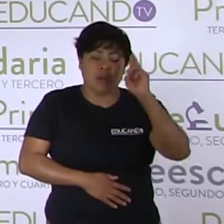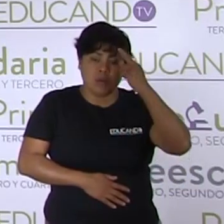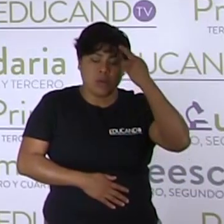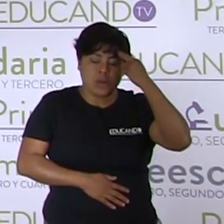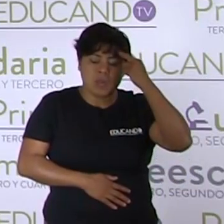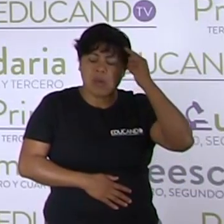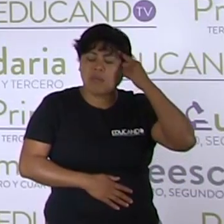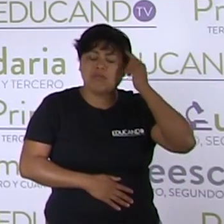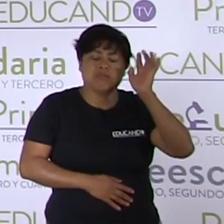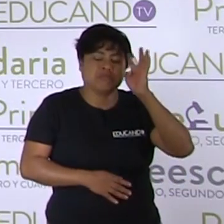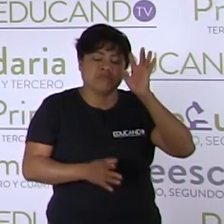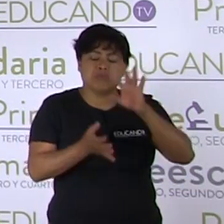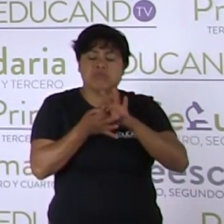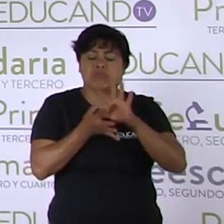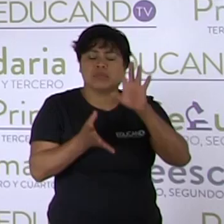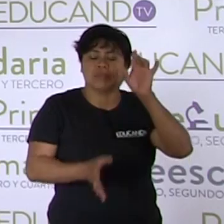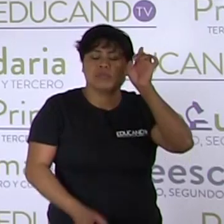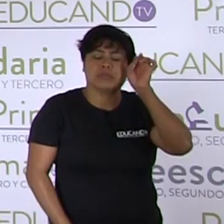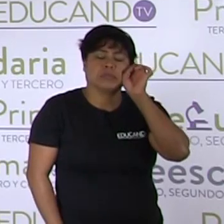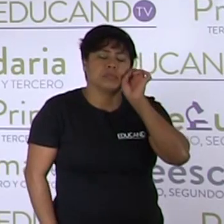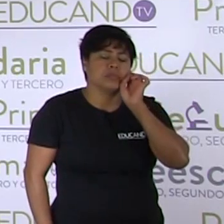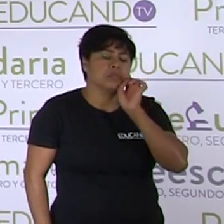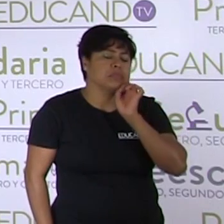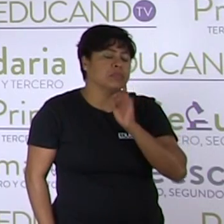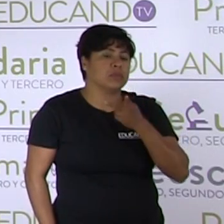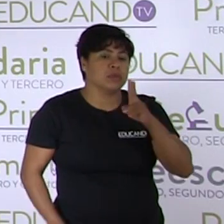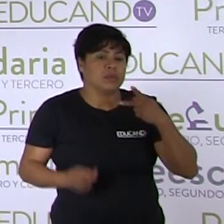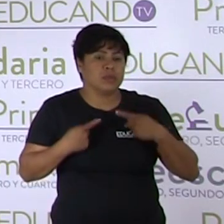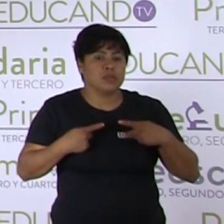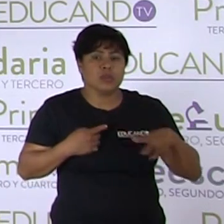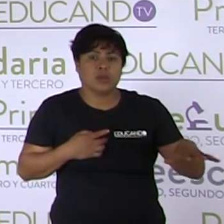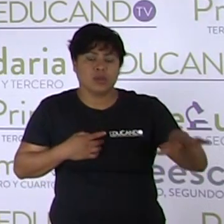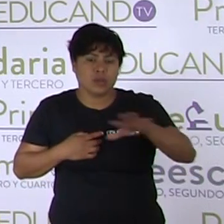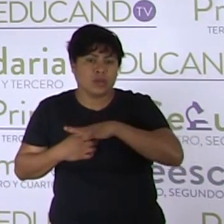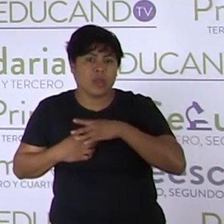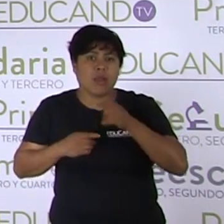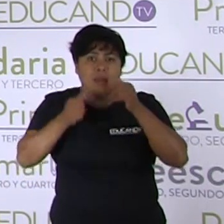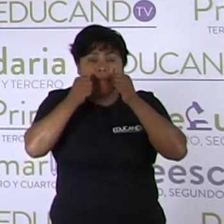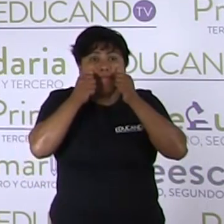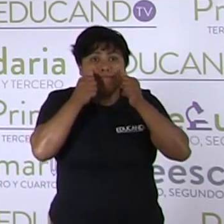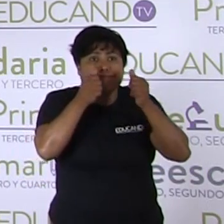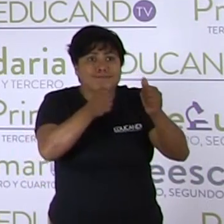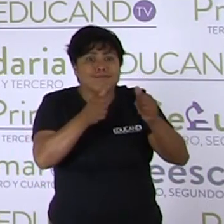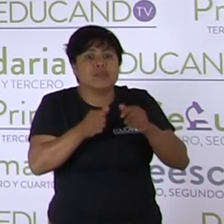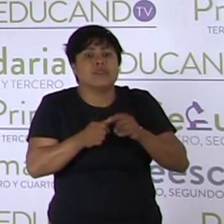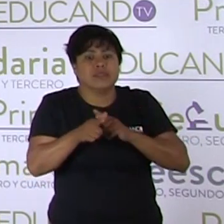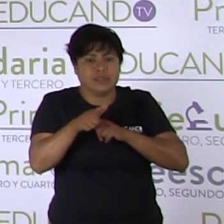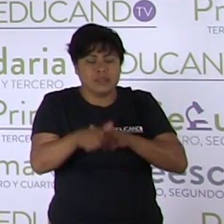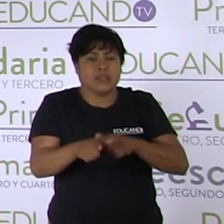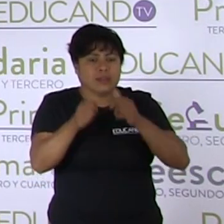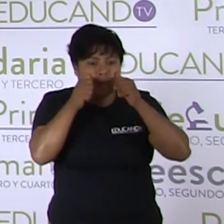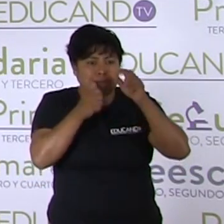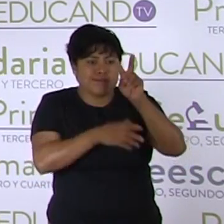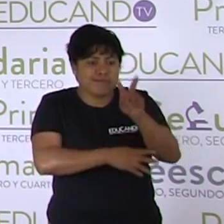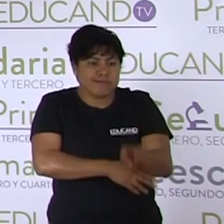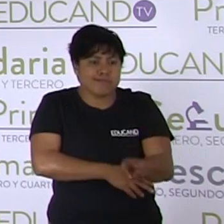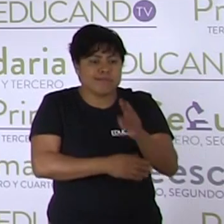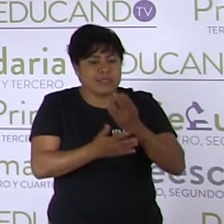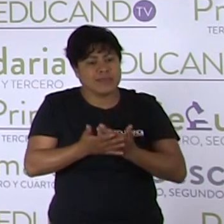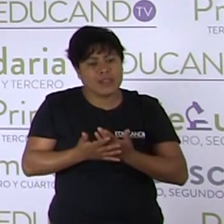cayó. Pero los suyos no suspendieron su expectativa y siguieron mirándolo,